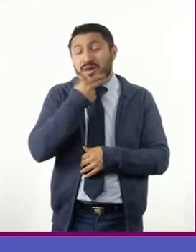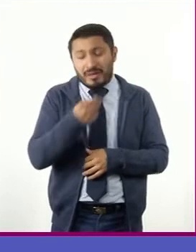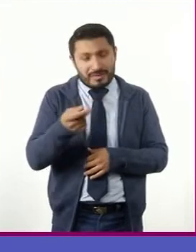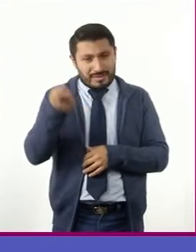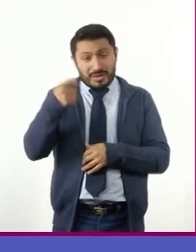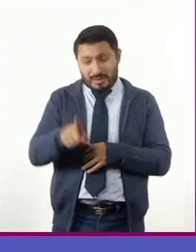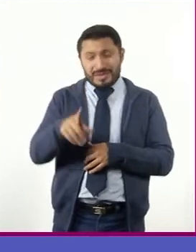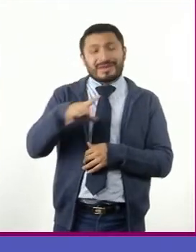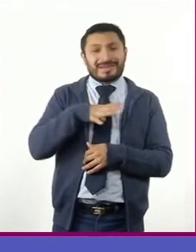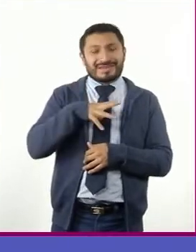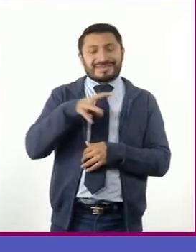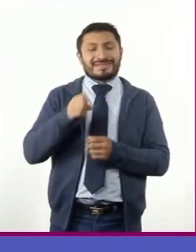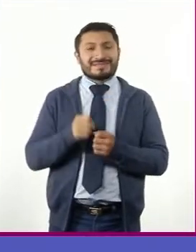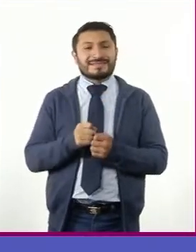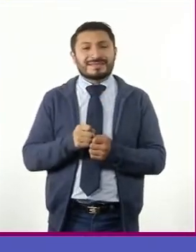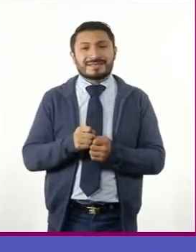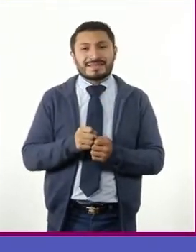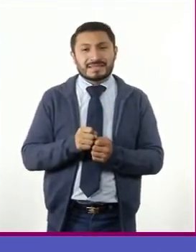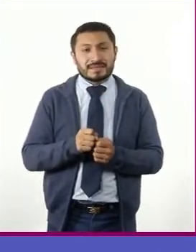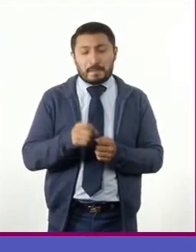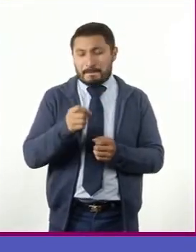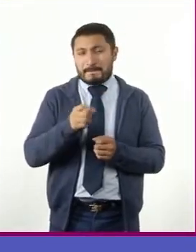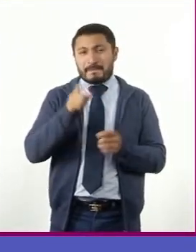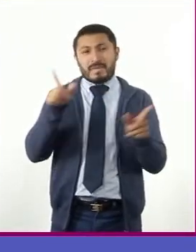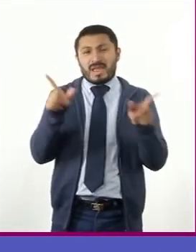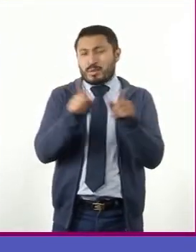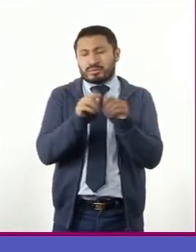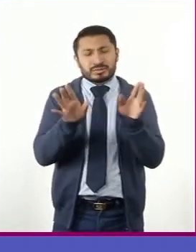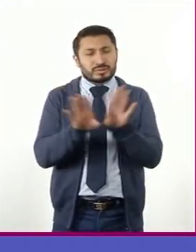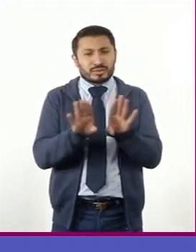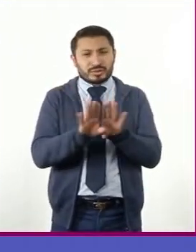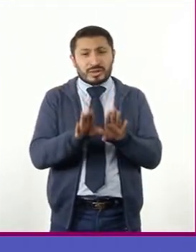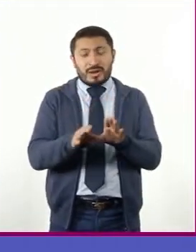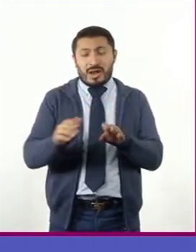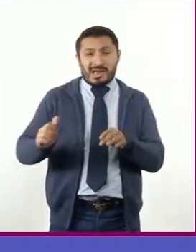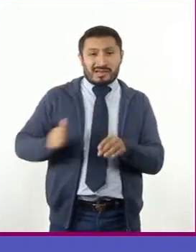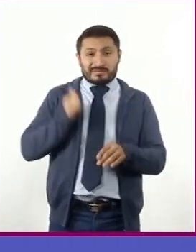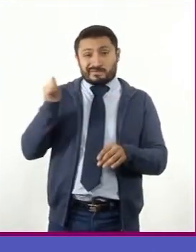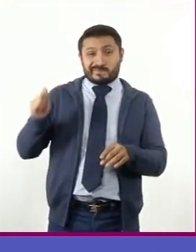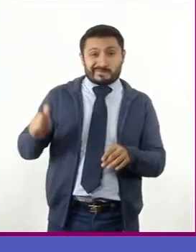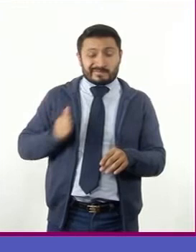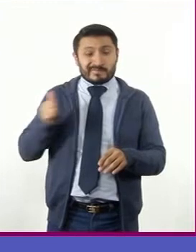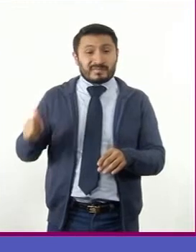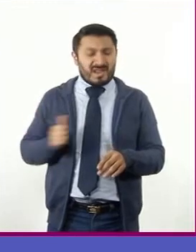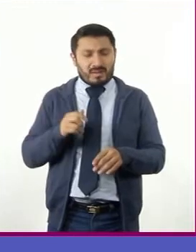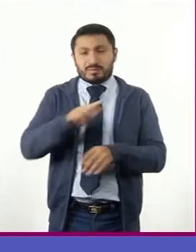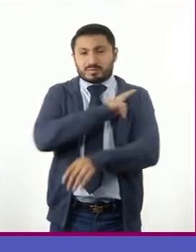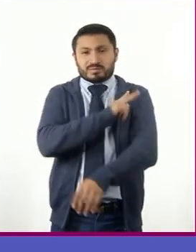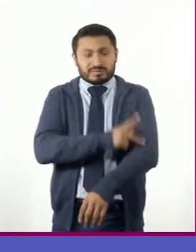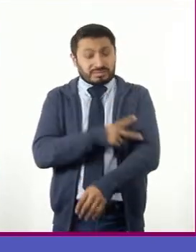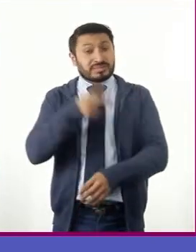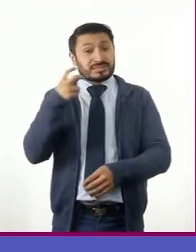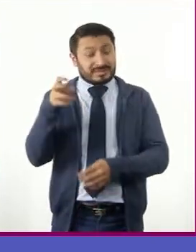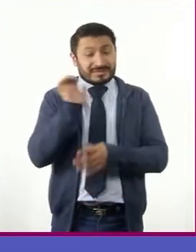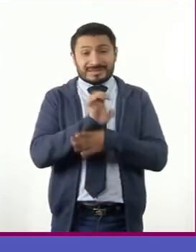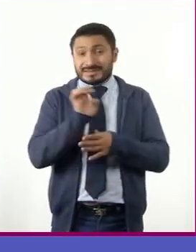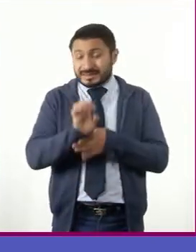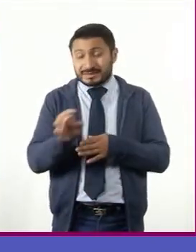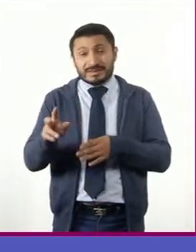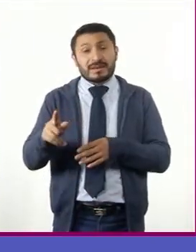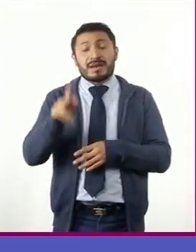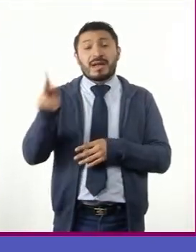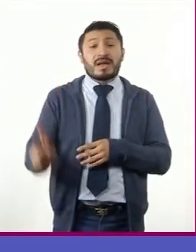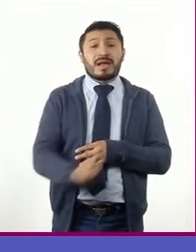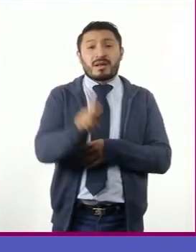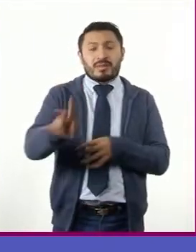comendador, que, por decirlo brevemente, abusa de su poder, y entonces el pueblo